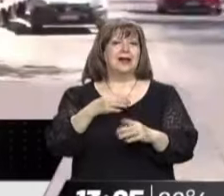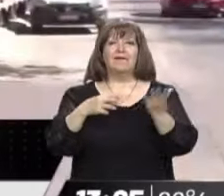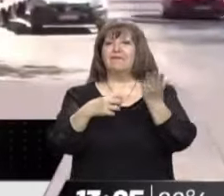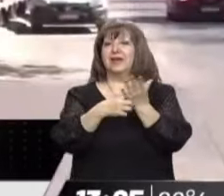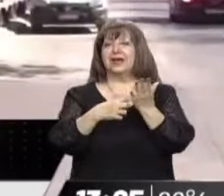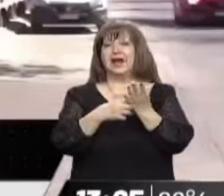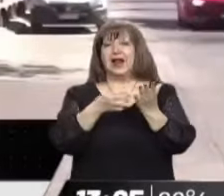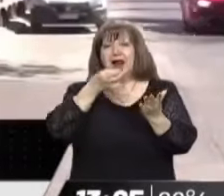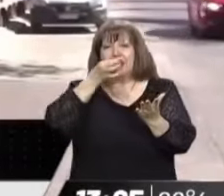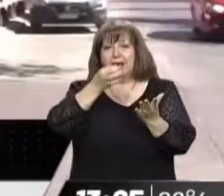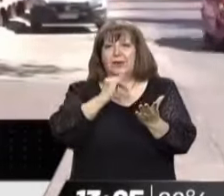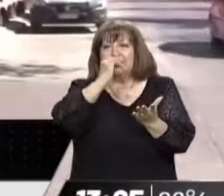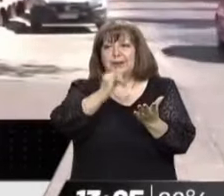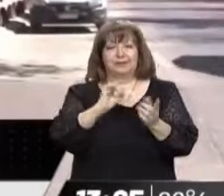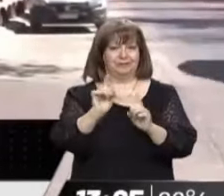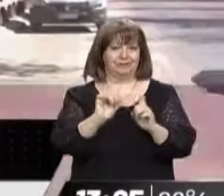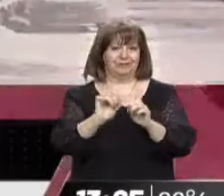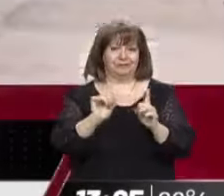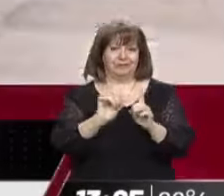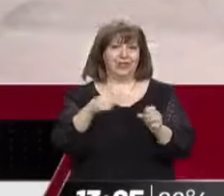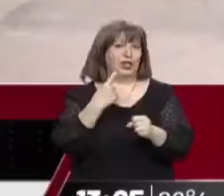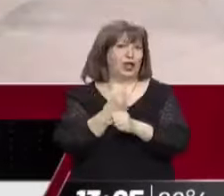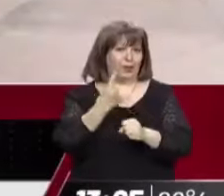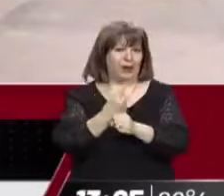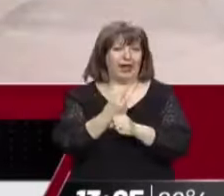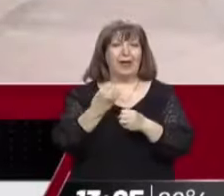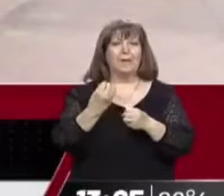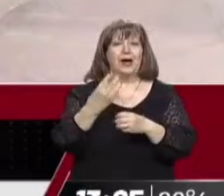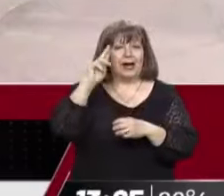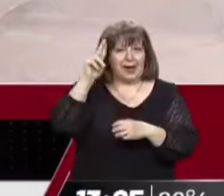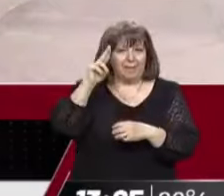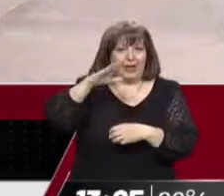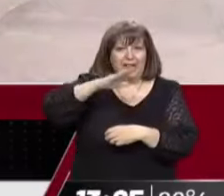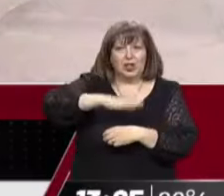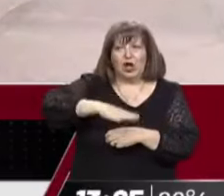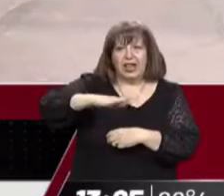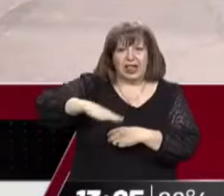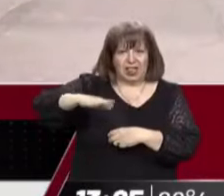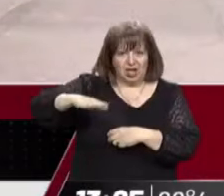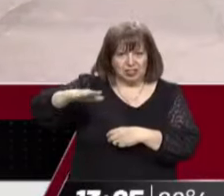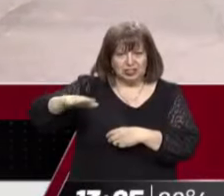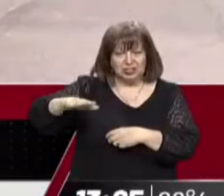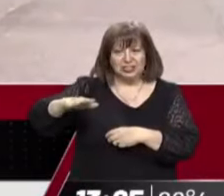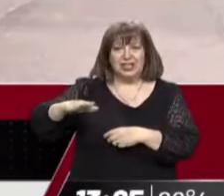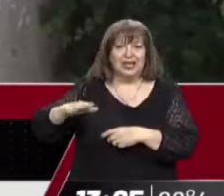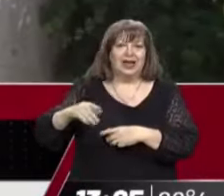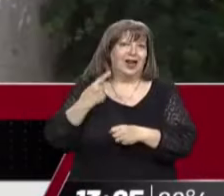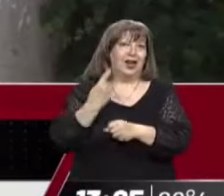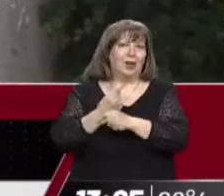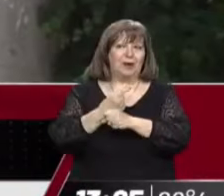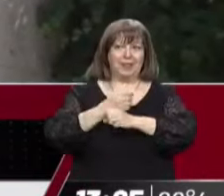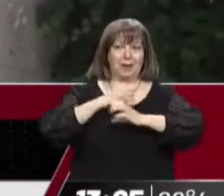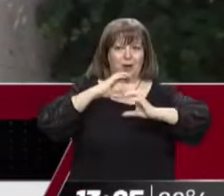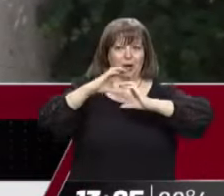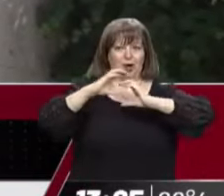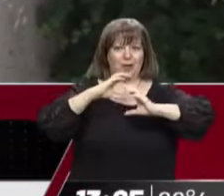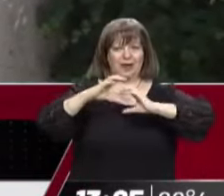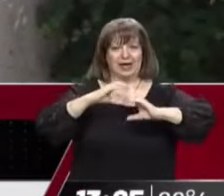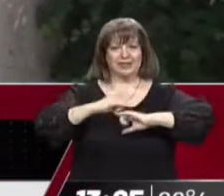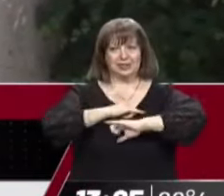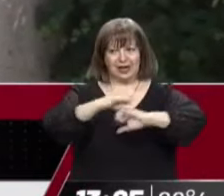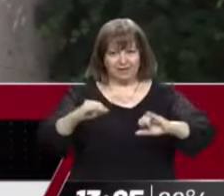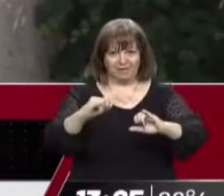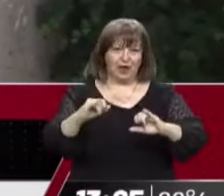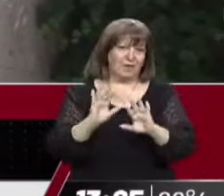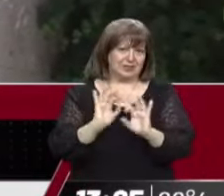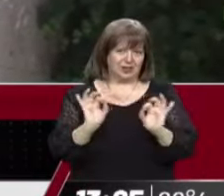en las causas, normalmente lo que hace la justicia es decir, bueno, se va a restringir el acceso a lo que tiene que ver con la información para la